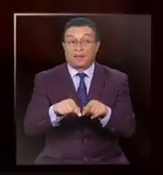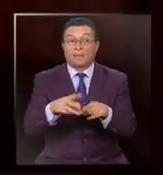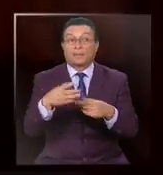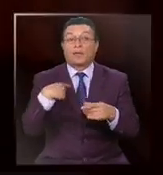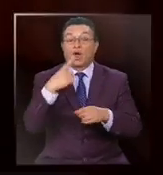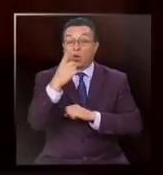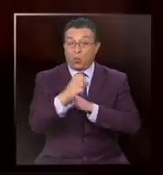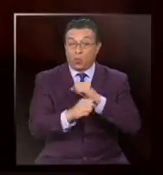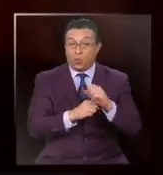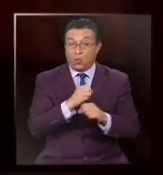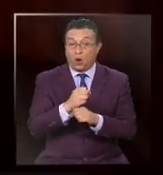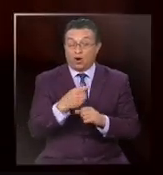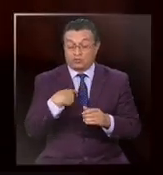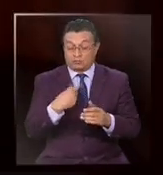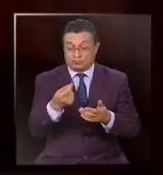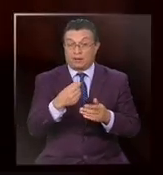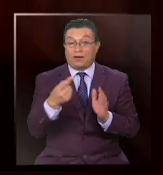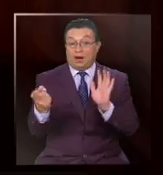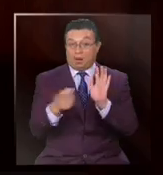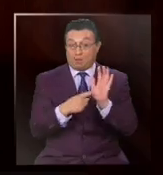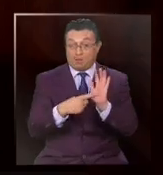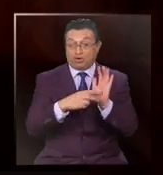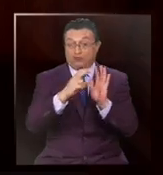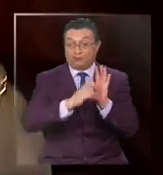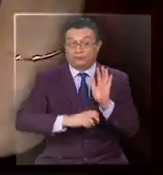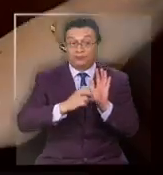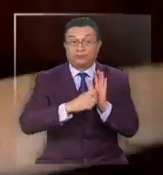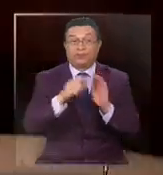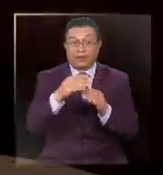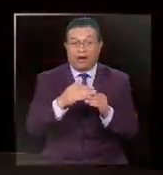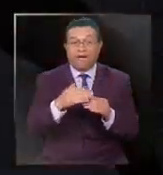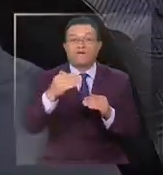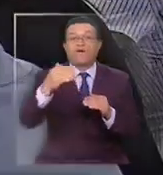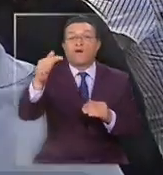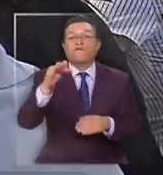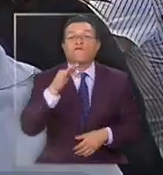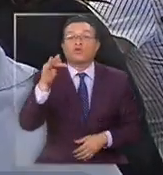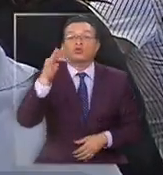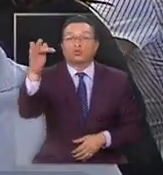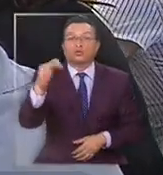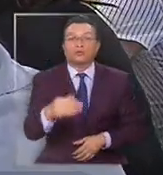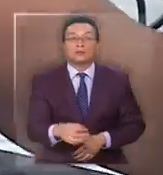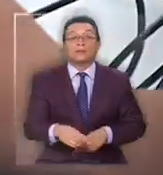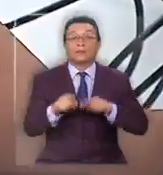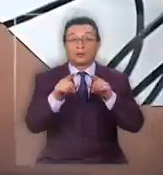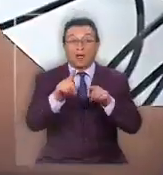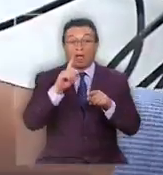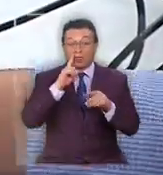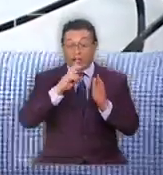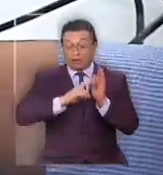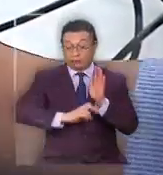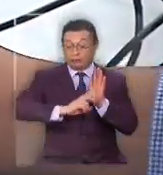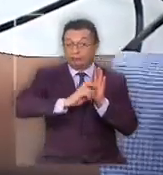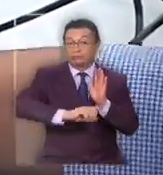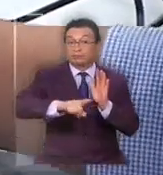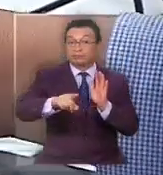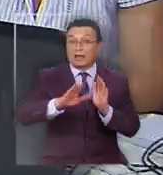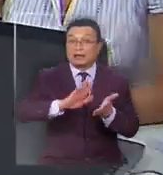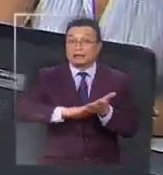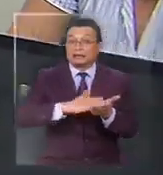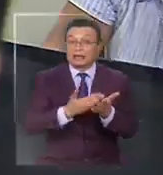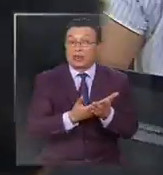durante con cargo a mi declaración de impuestos es a futuro. Así quienes tengan retención por concepto de